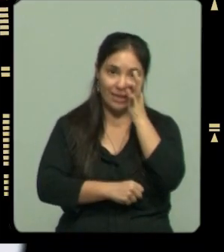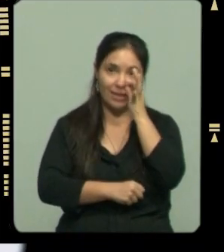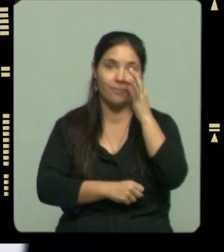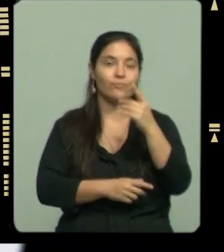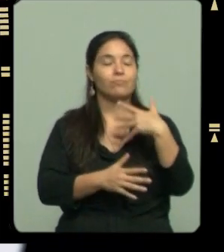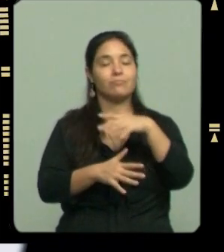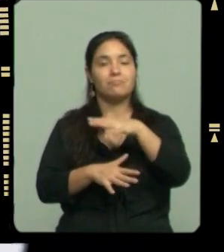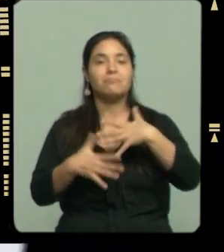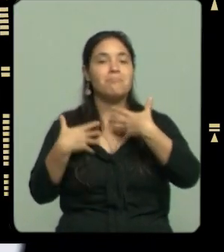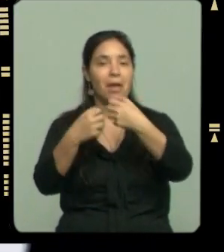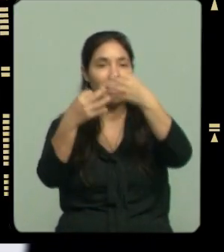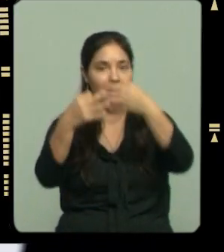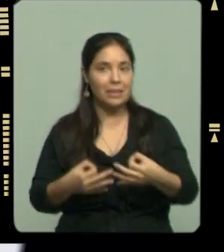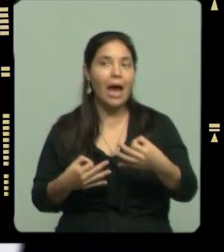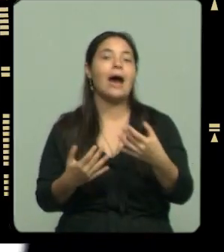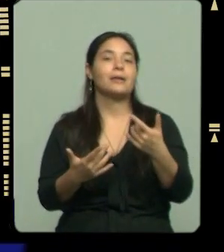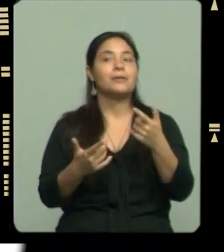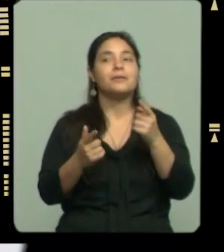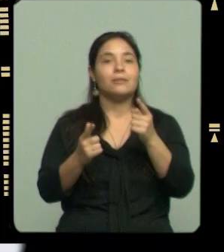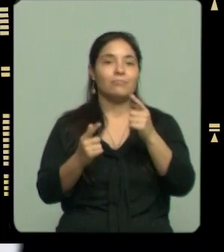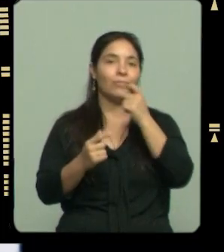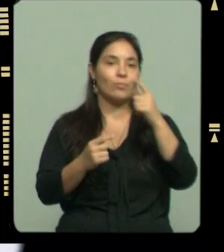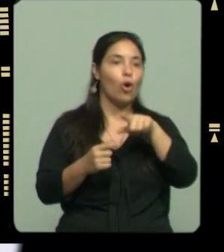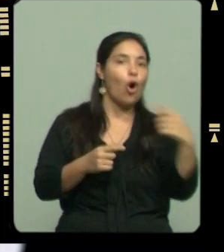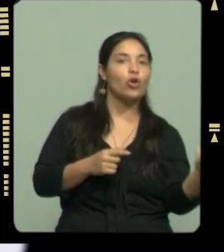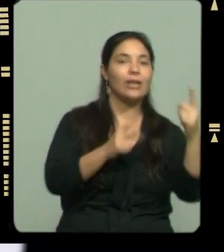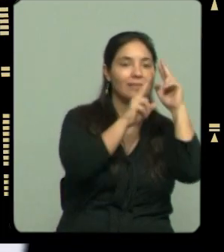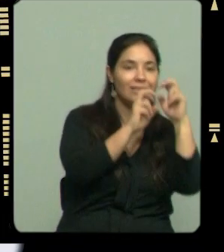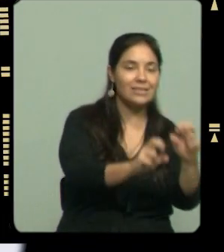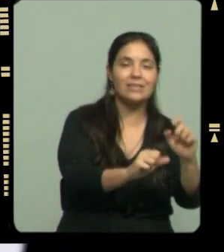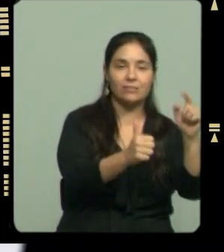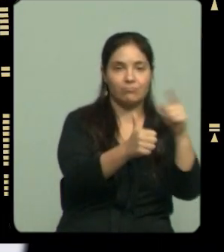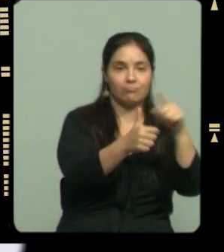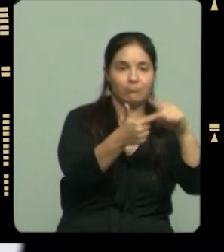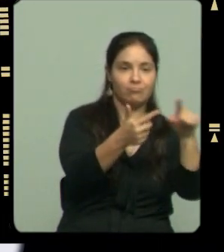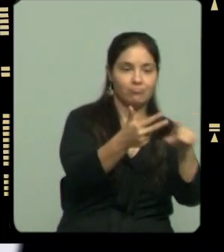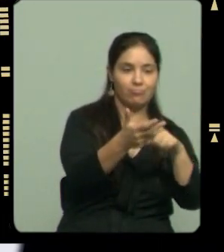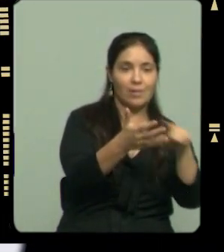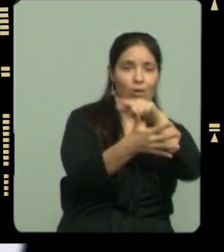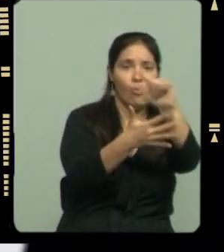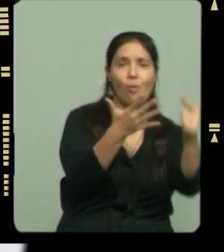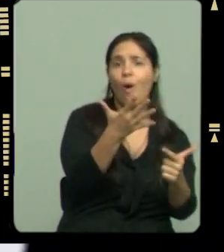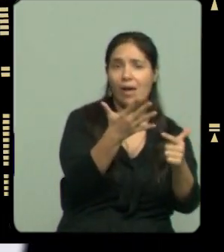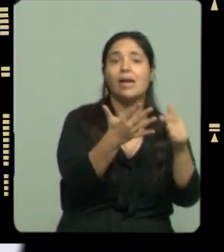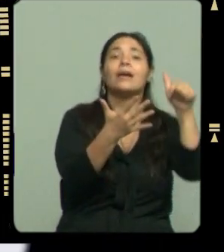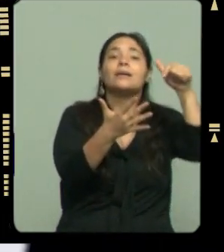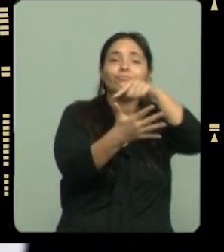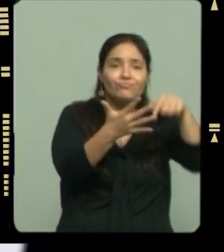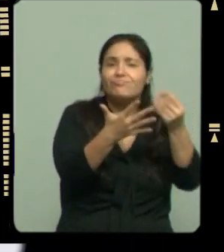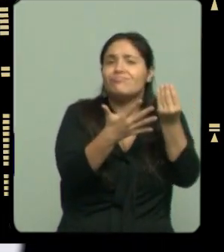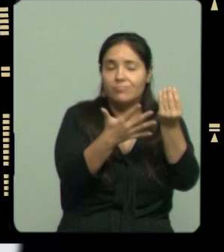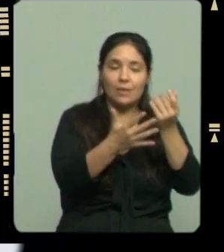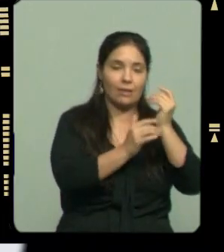habla en el siglo XXI de bienestar, no había la neurociencia, no estaba la sociología, no estaban los indicadores que hoy permiten medir el